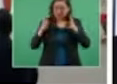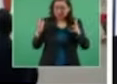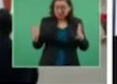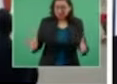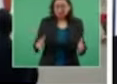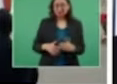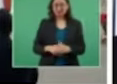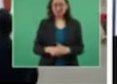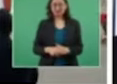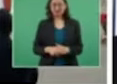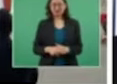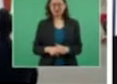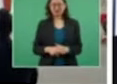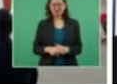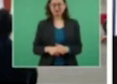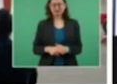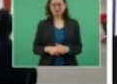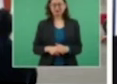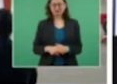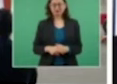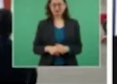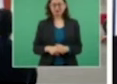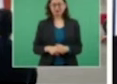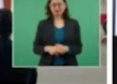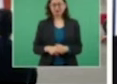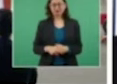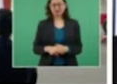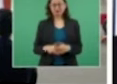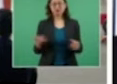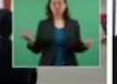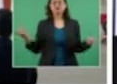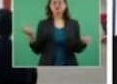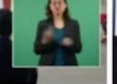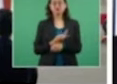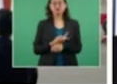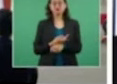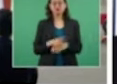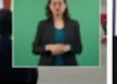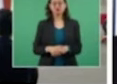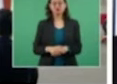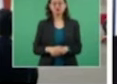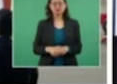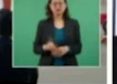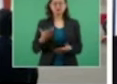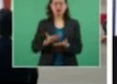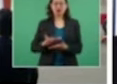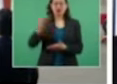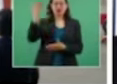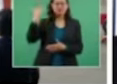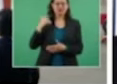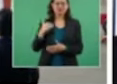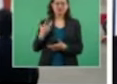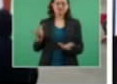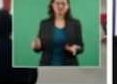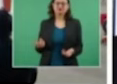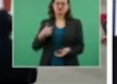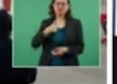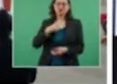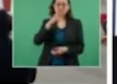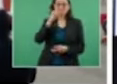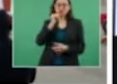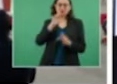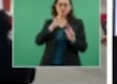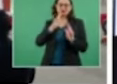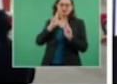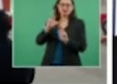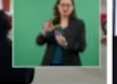permites, Pepe, una tercera contradicción. El encuentro, cuando se aplicó inicialmente esta fórmula de quiénes quieren los precios,